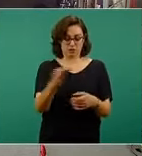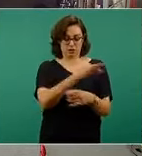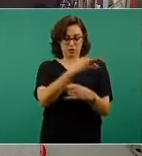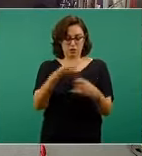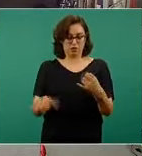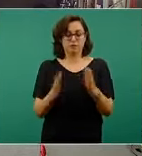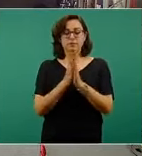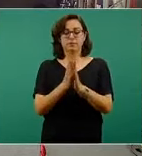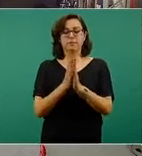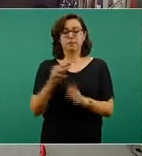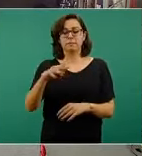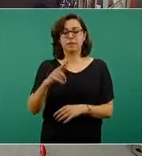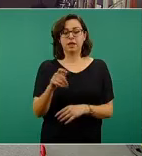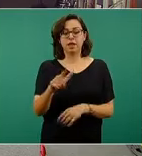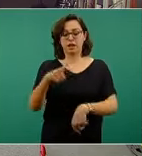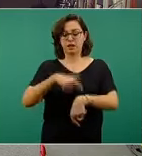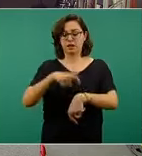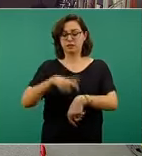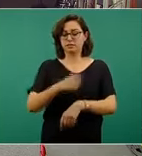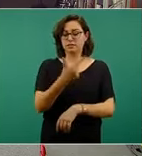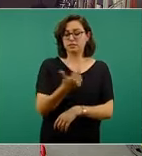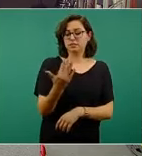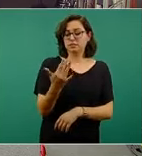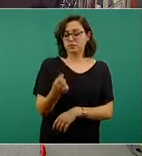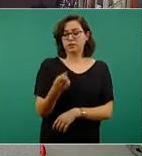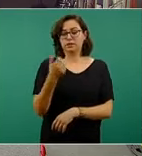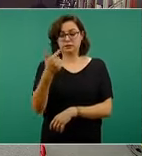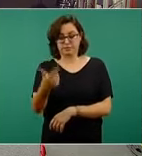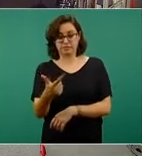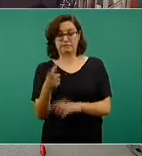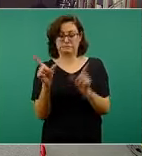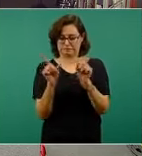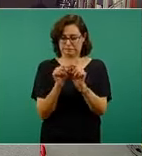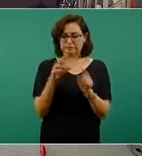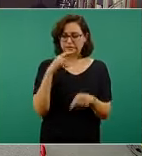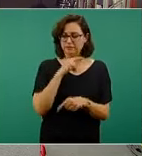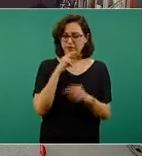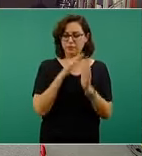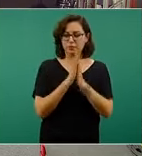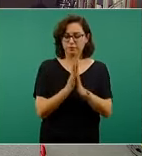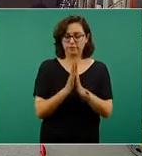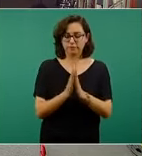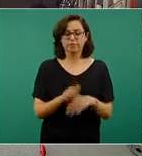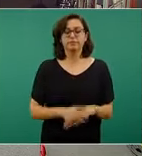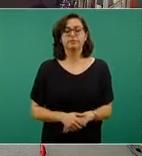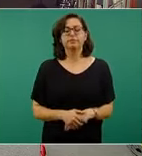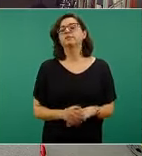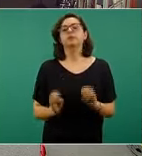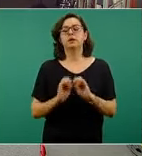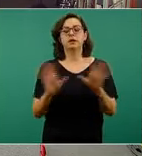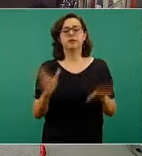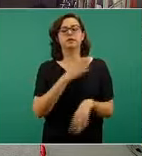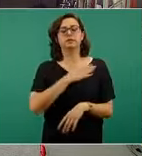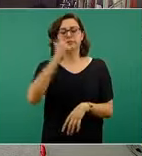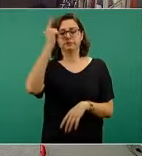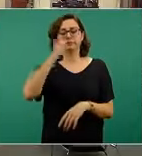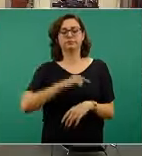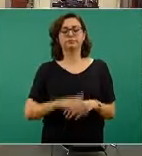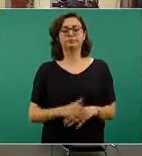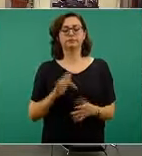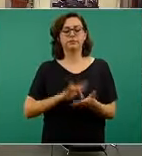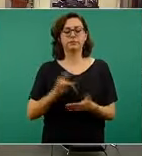por favor, son 19:57, solo tener en cuenta esta hora, por favor. Claro que sí, doctor, buenas noches. Doctor José